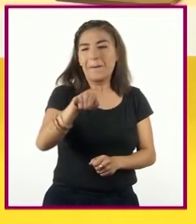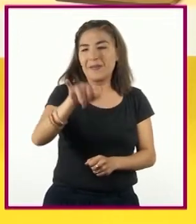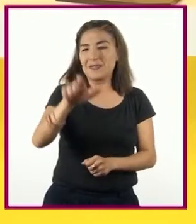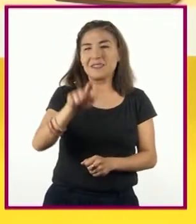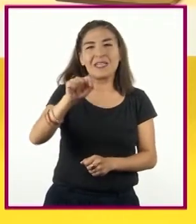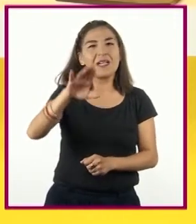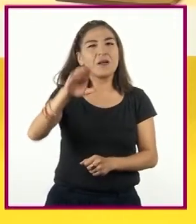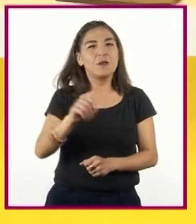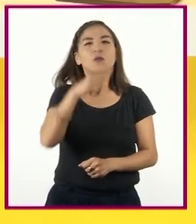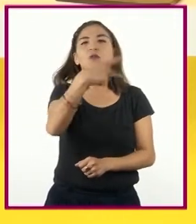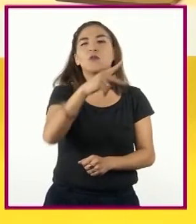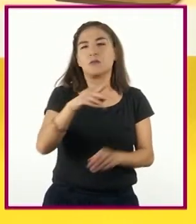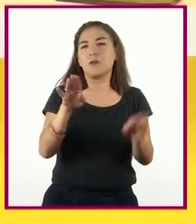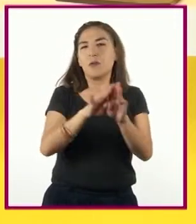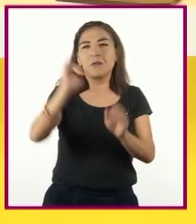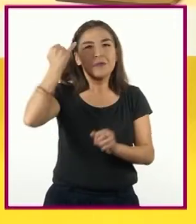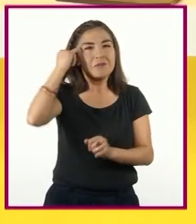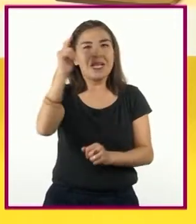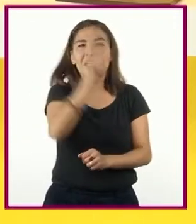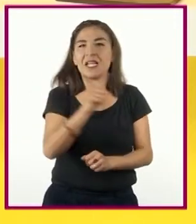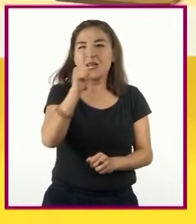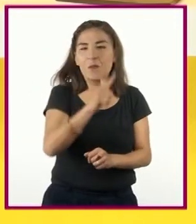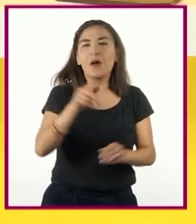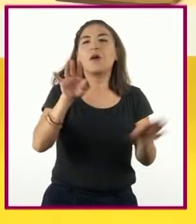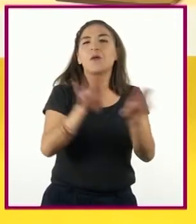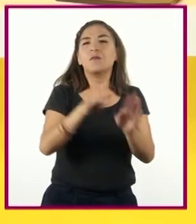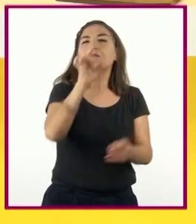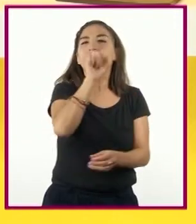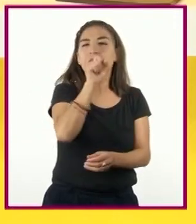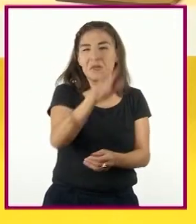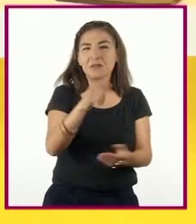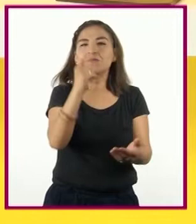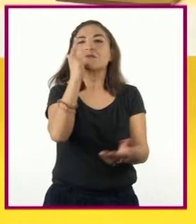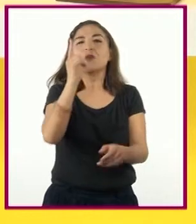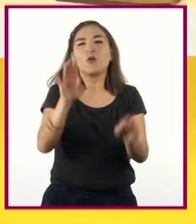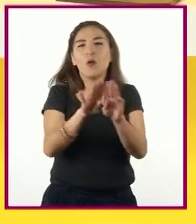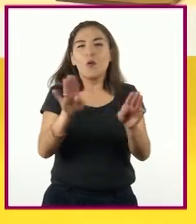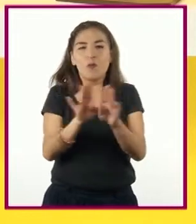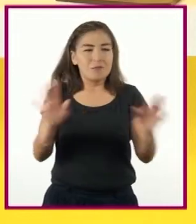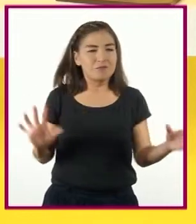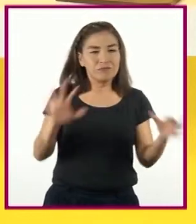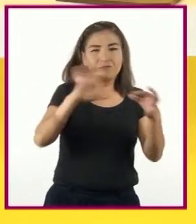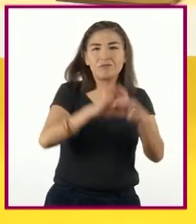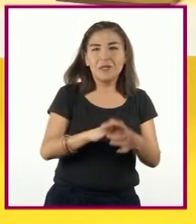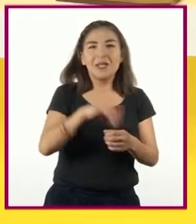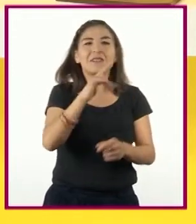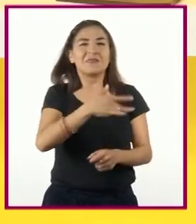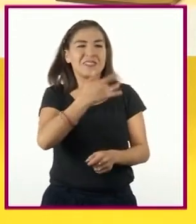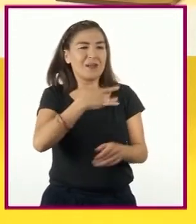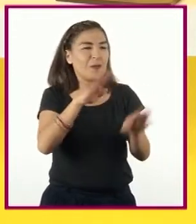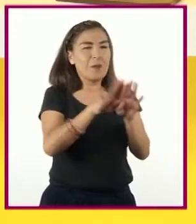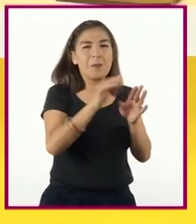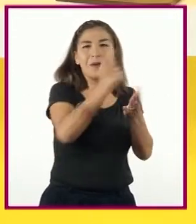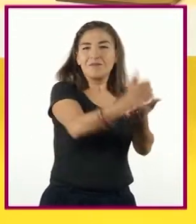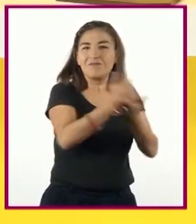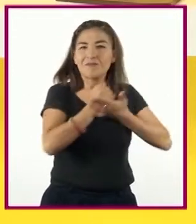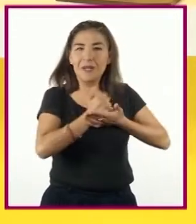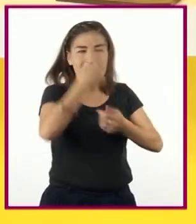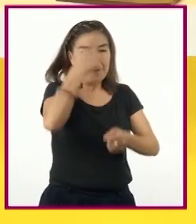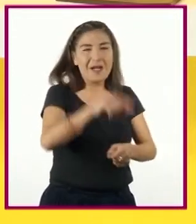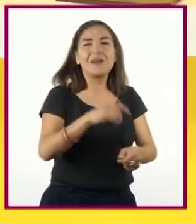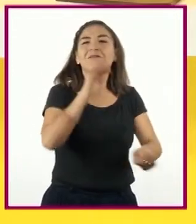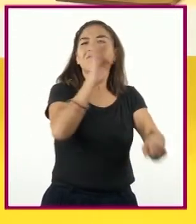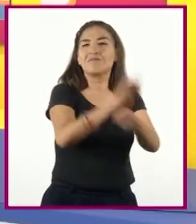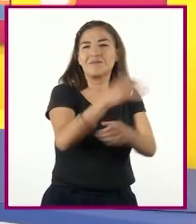la lengua, además que se identifica con grupos de personas que ayudan a otras o que trabajan en favor de la protección